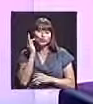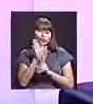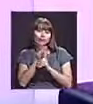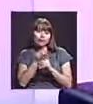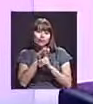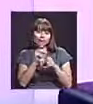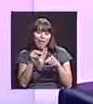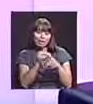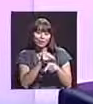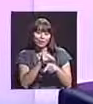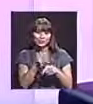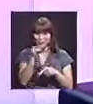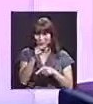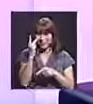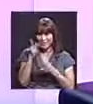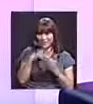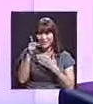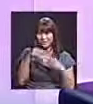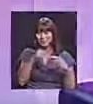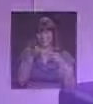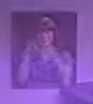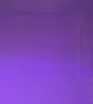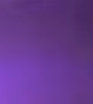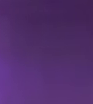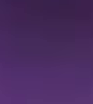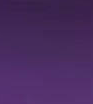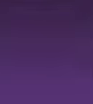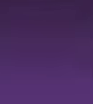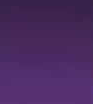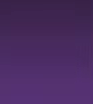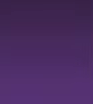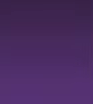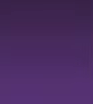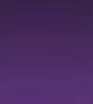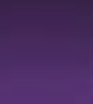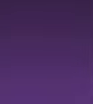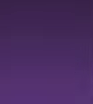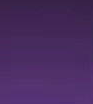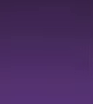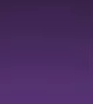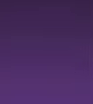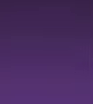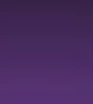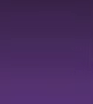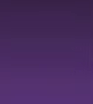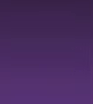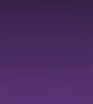No se lo pierda, especial de Navidad de Nexos, viernes y lunes a las 7 de la noche.